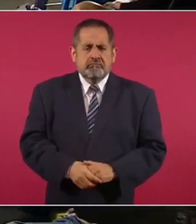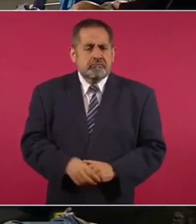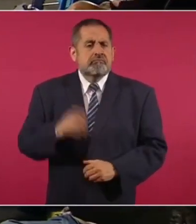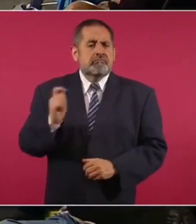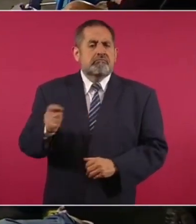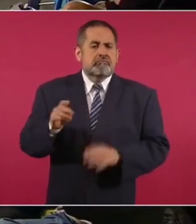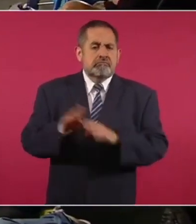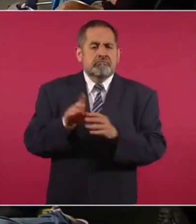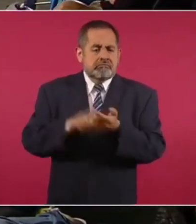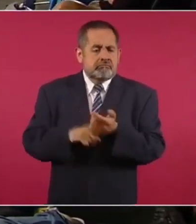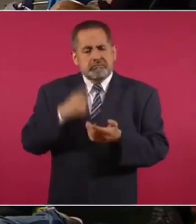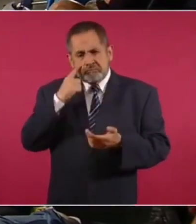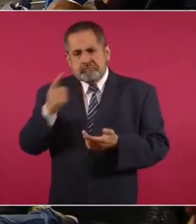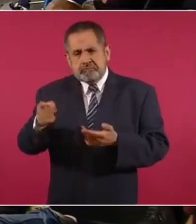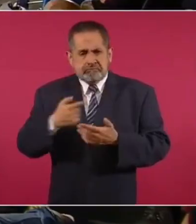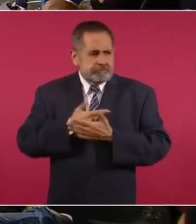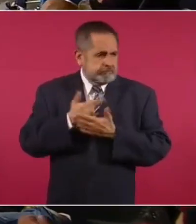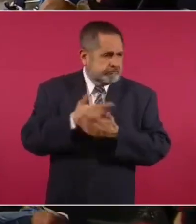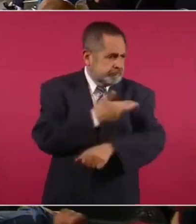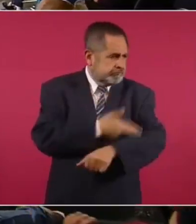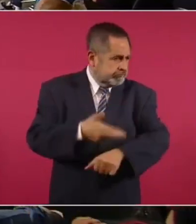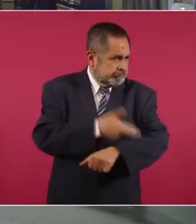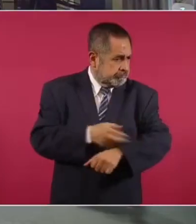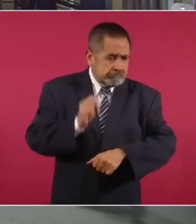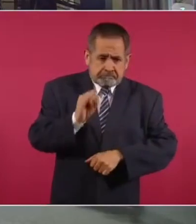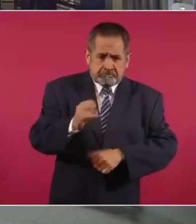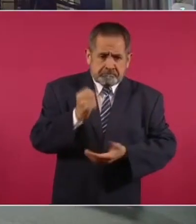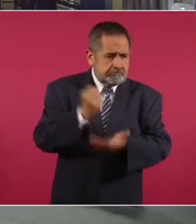cosa nada más que se haga el trámite,